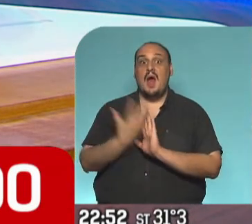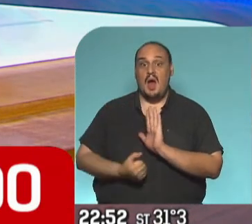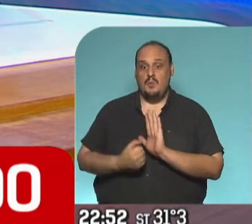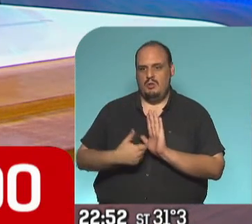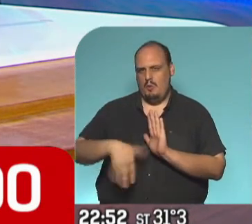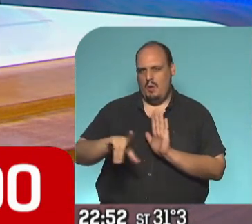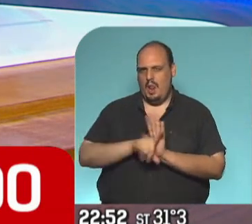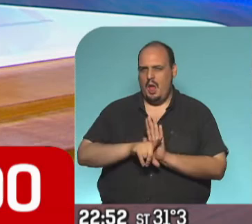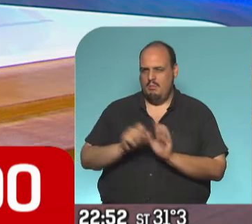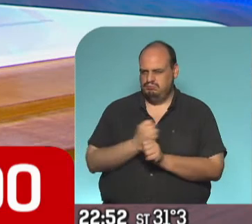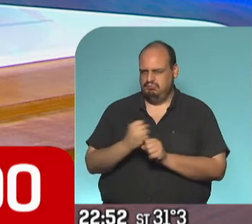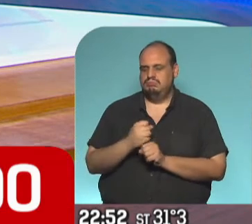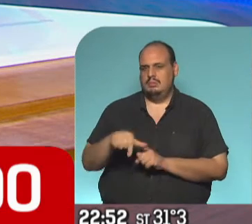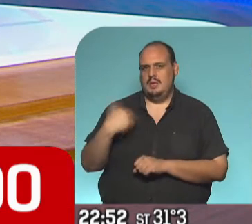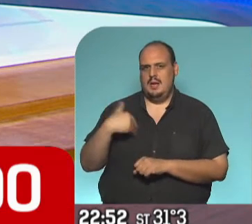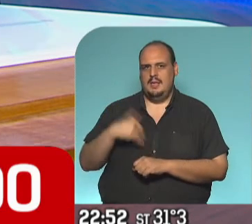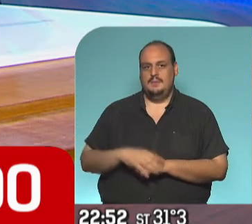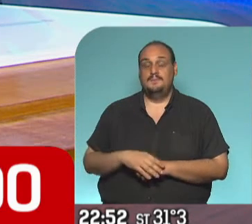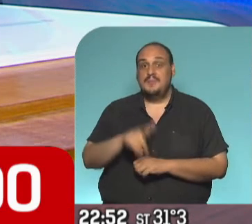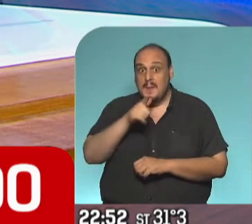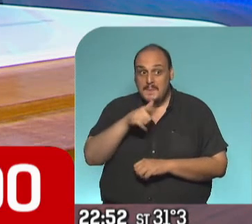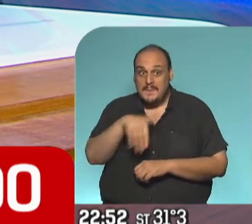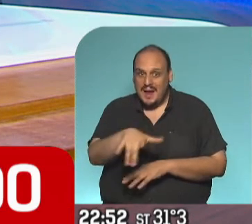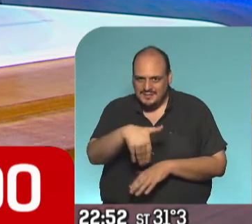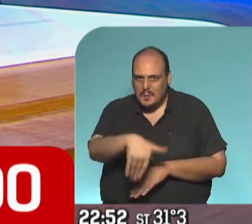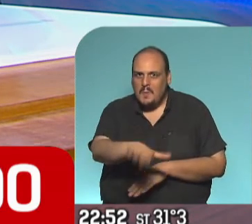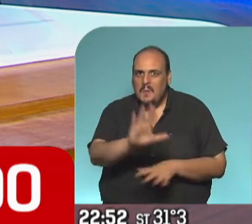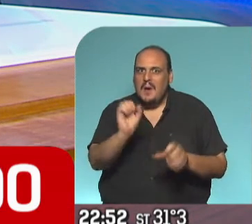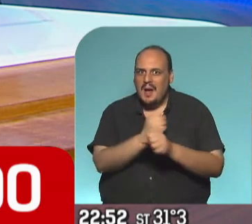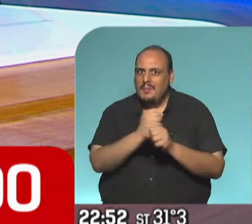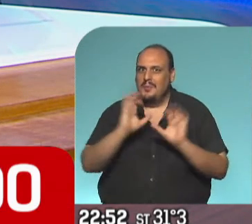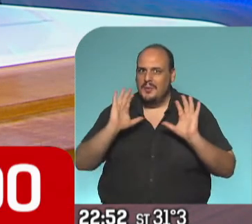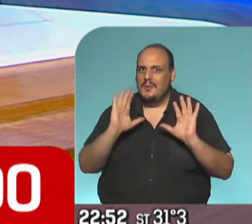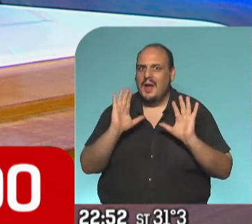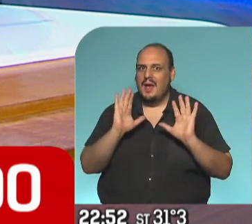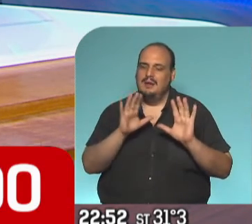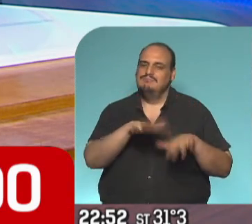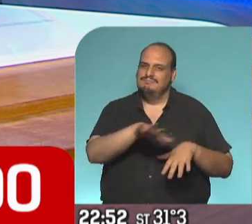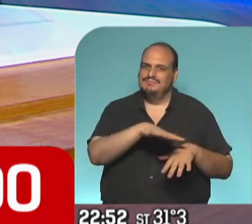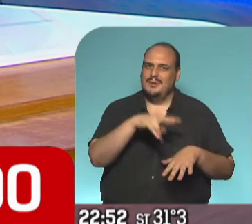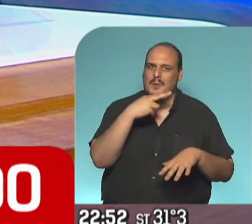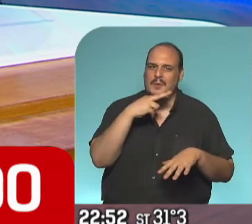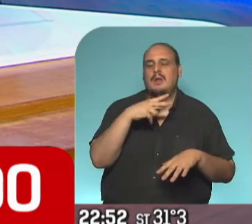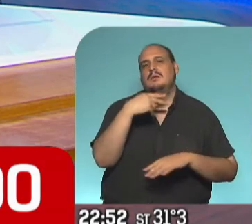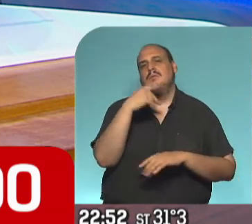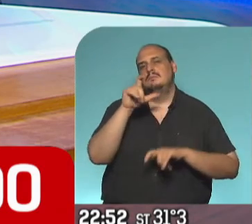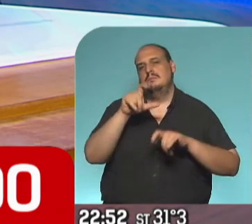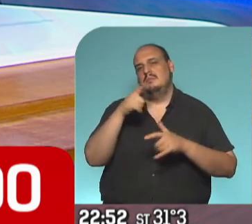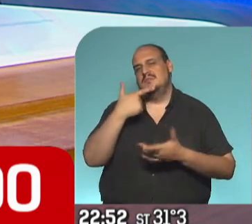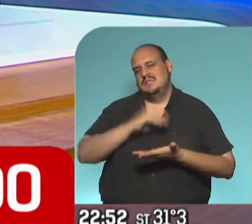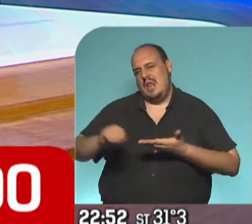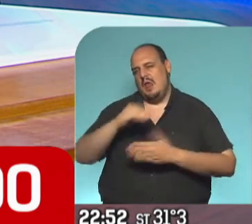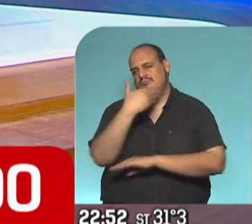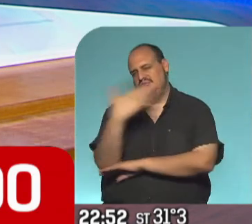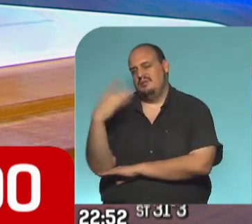en la República Argentina. Todo está encaminado hacia ese horizonte, Ariel, hacia el horizonte verde. Falta todavía expositores, pero ya el perímetro